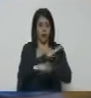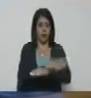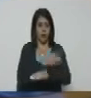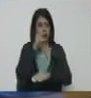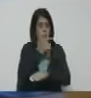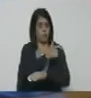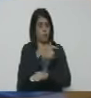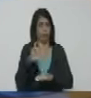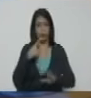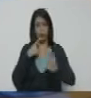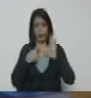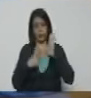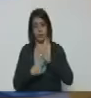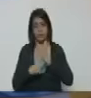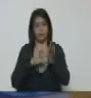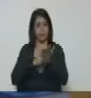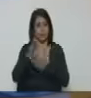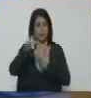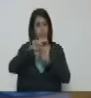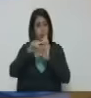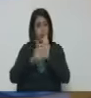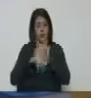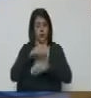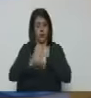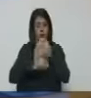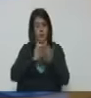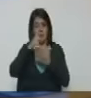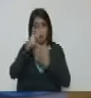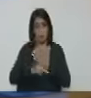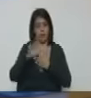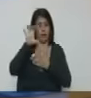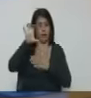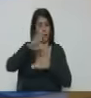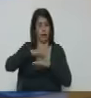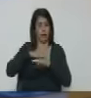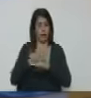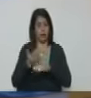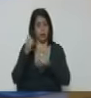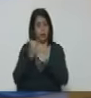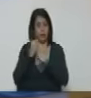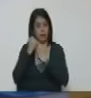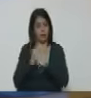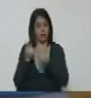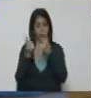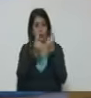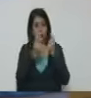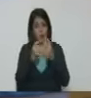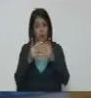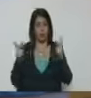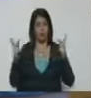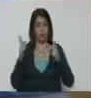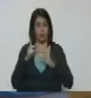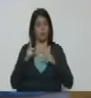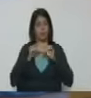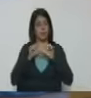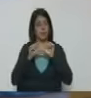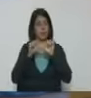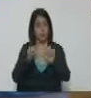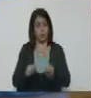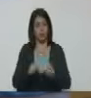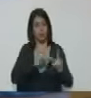popular, el cumplimiento de los lineamientos estratégicos del Plan de la Patria para el empleo de los recursos públicos en la